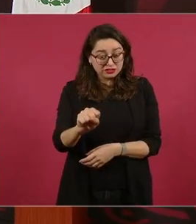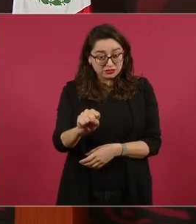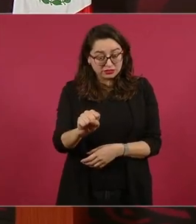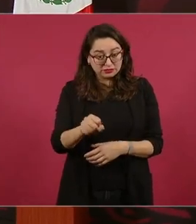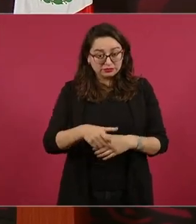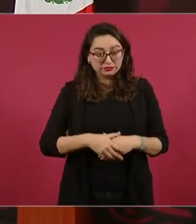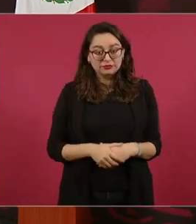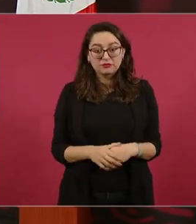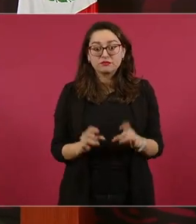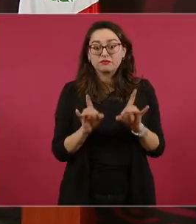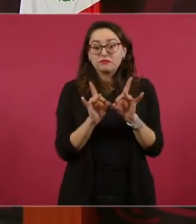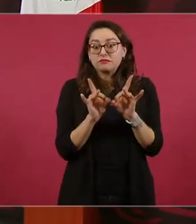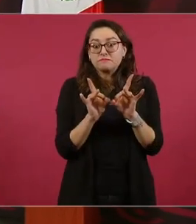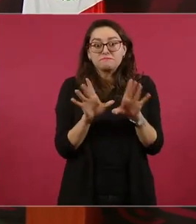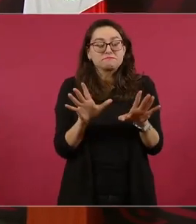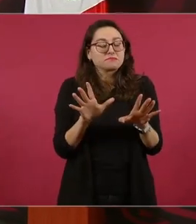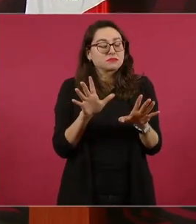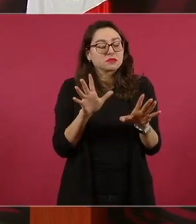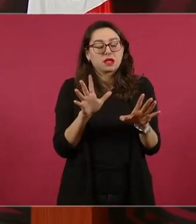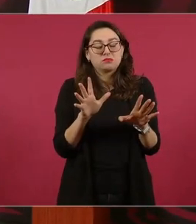Y en ese entonces,